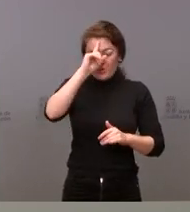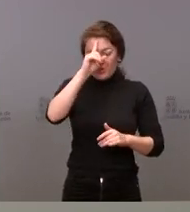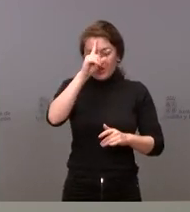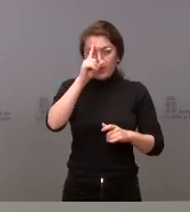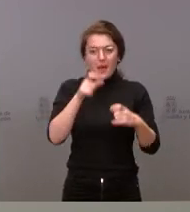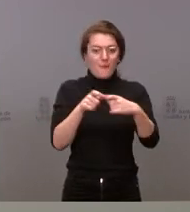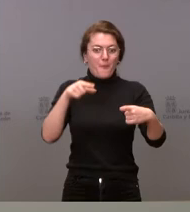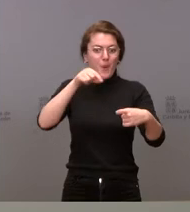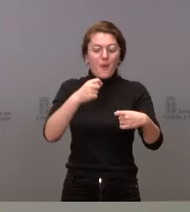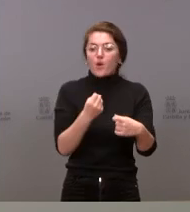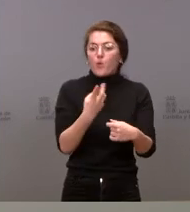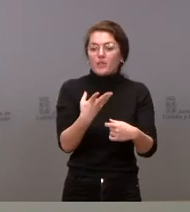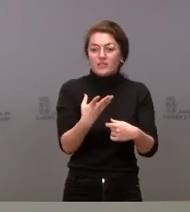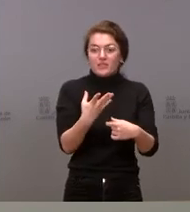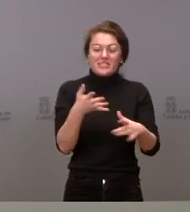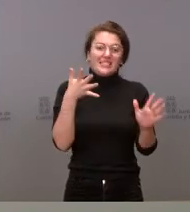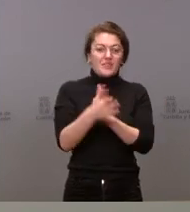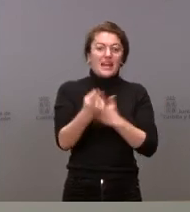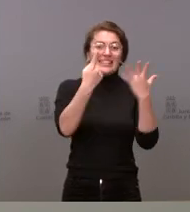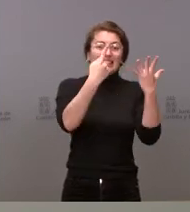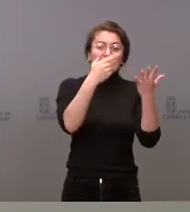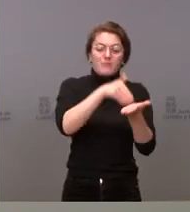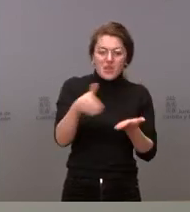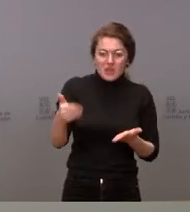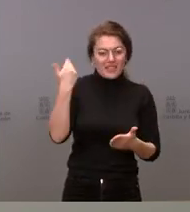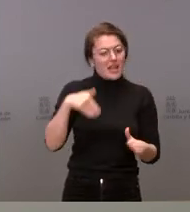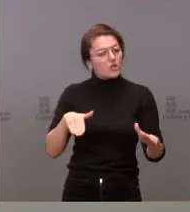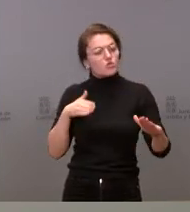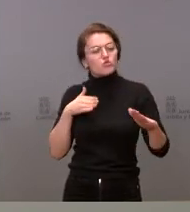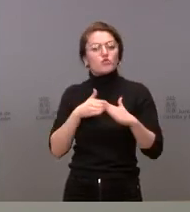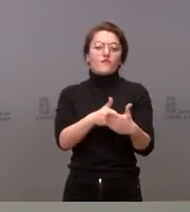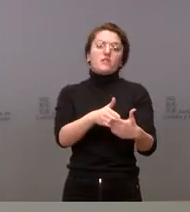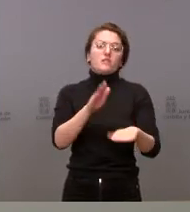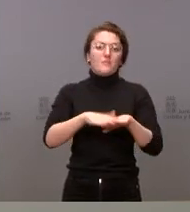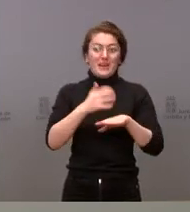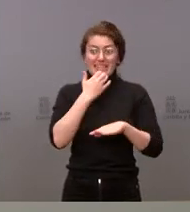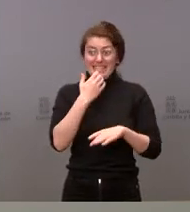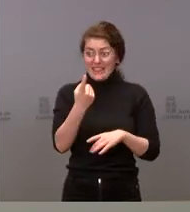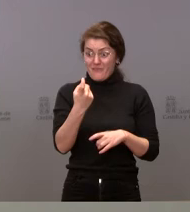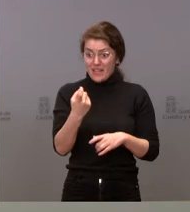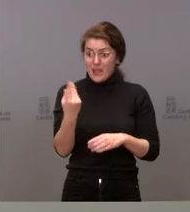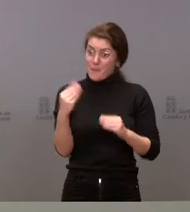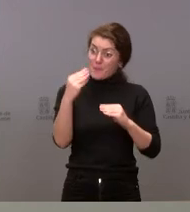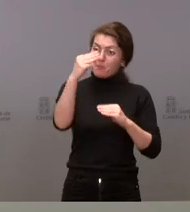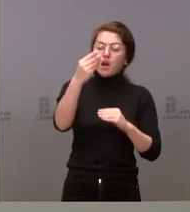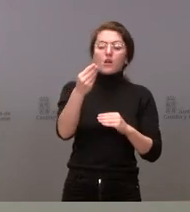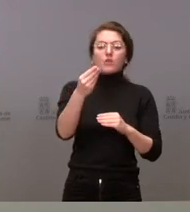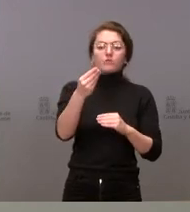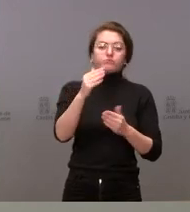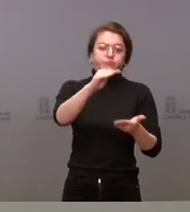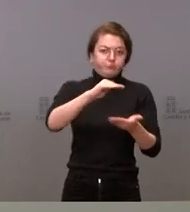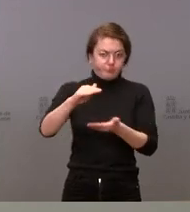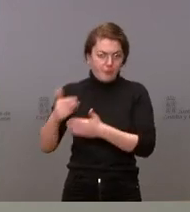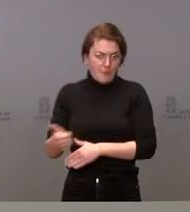crédito suficiente que nos permitiera asumir una posible mayor número de pruebas de las realizadas hasta el momento